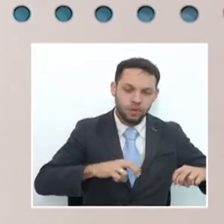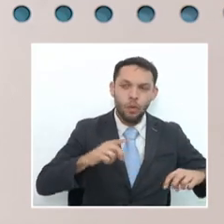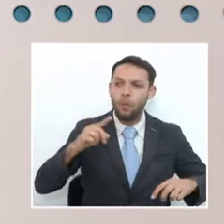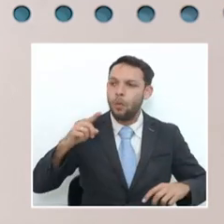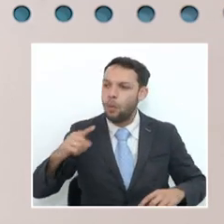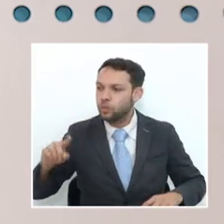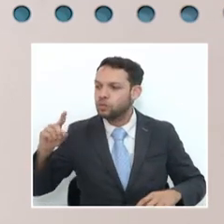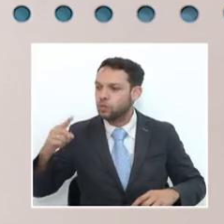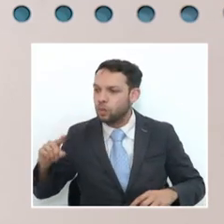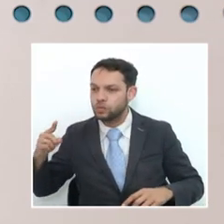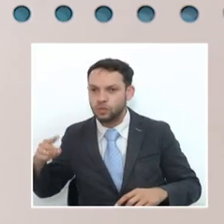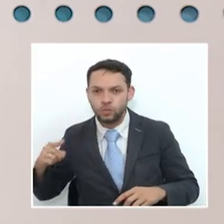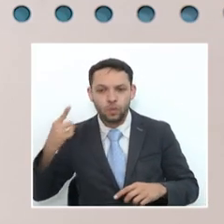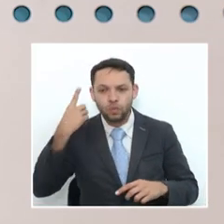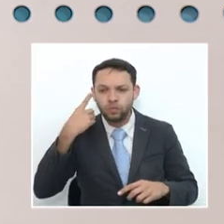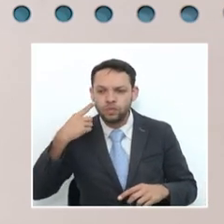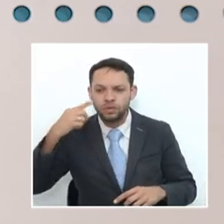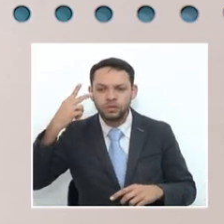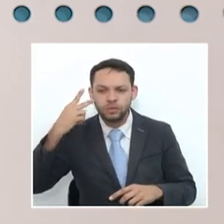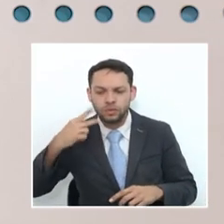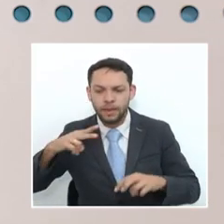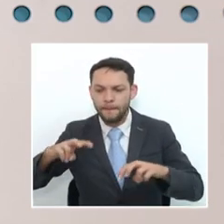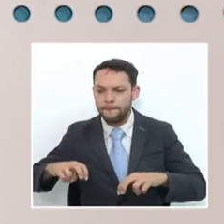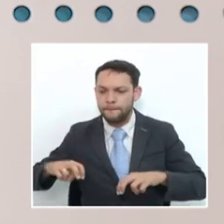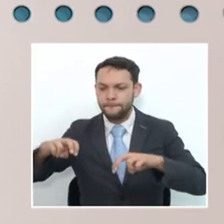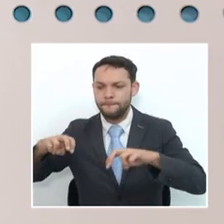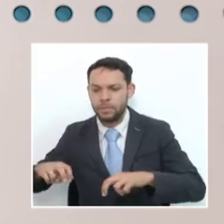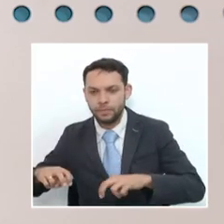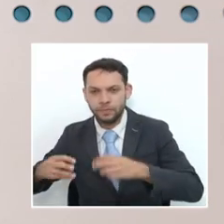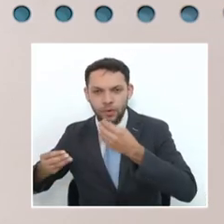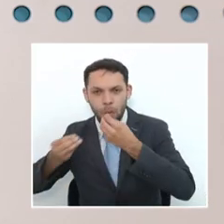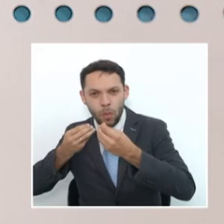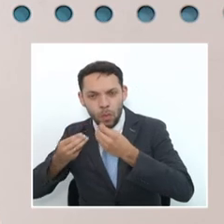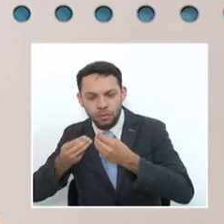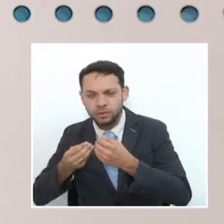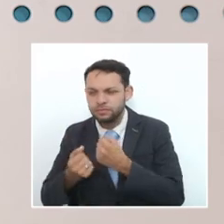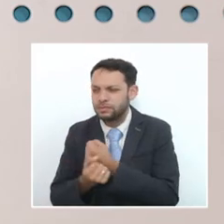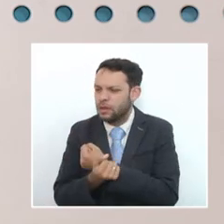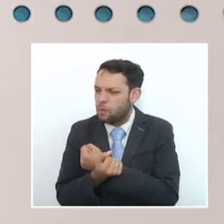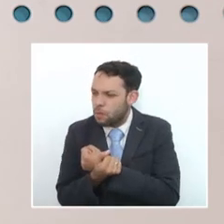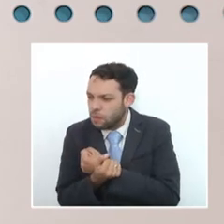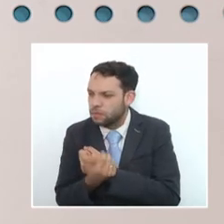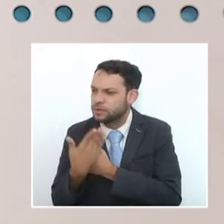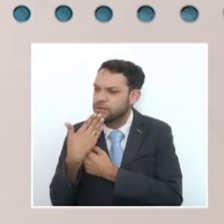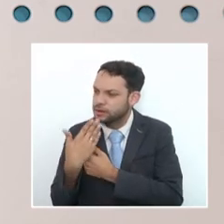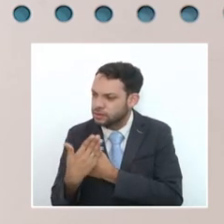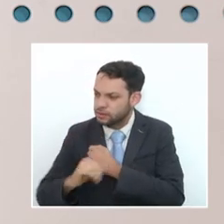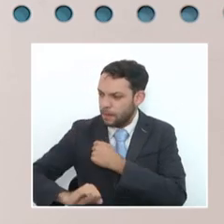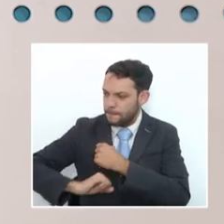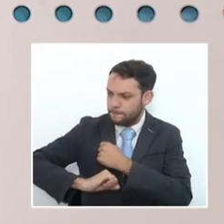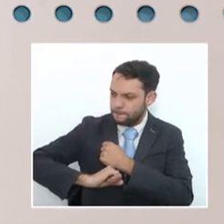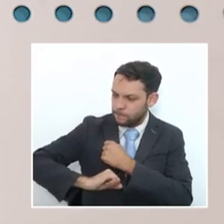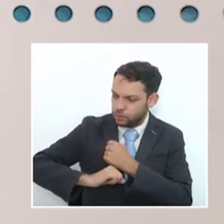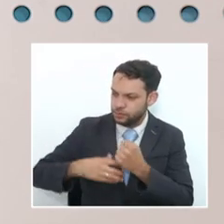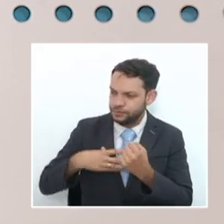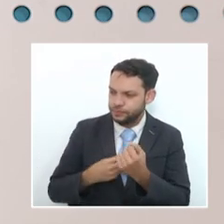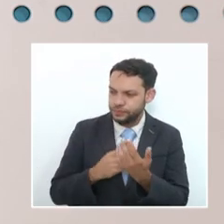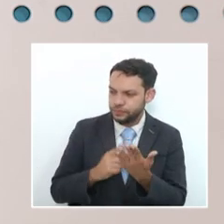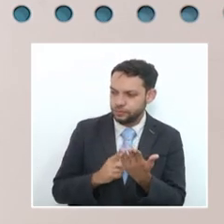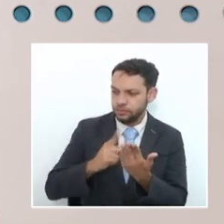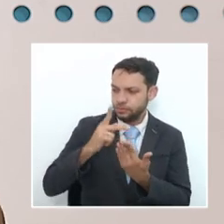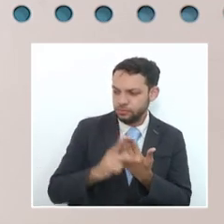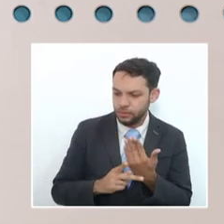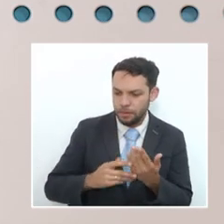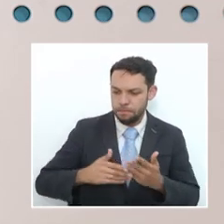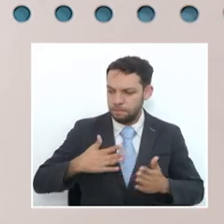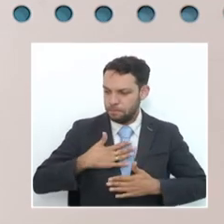siempre. Y disfruto mucho y amo mucho las personas que apoyan todo este proyecto que estamos llevando a cabo y